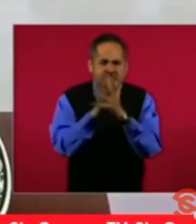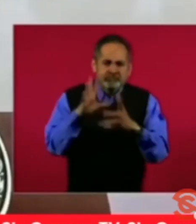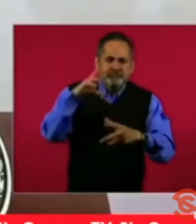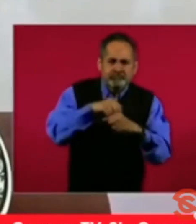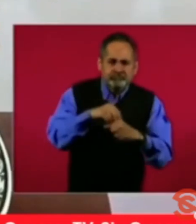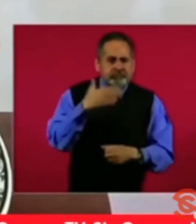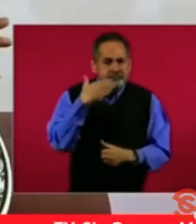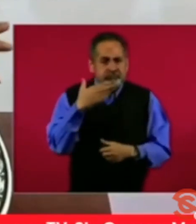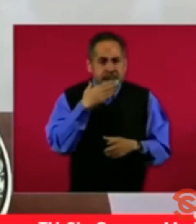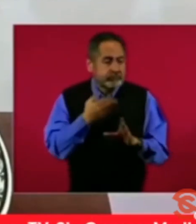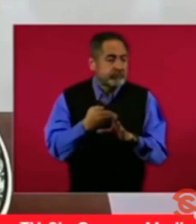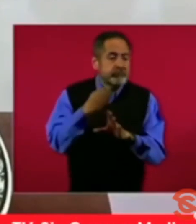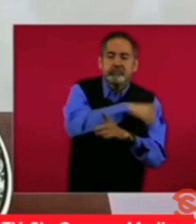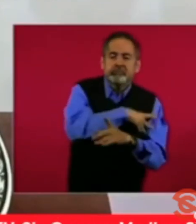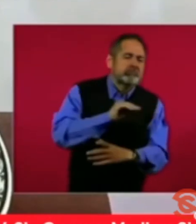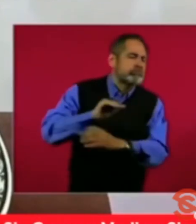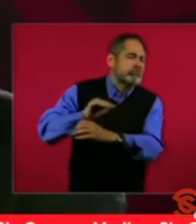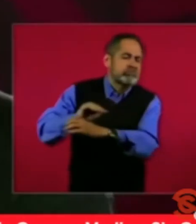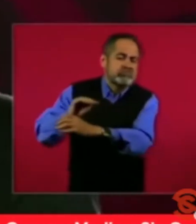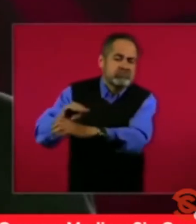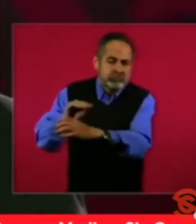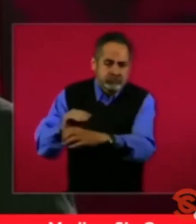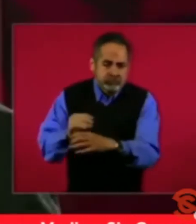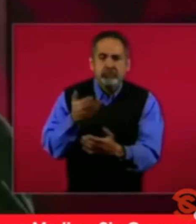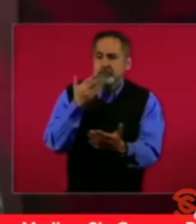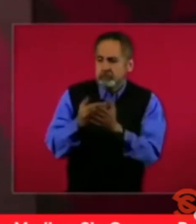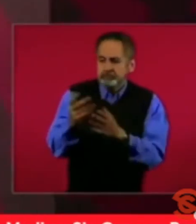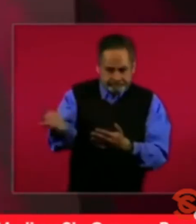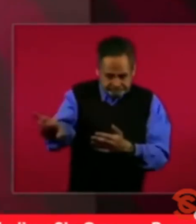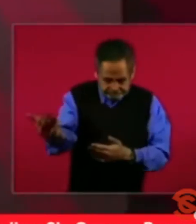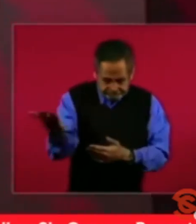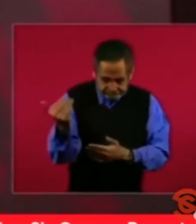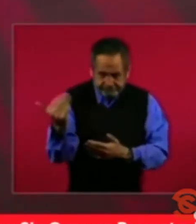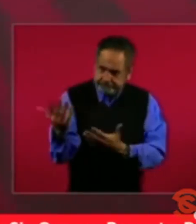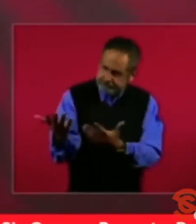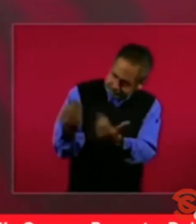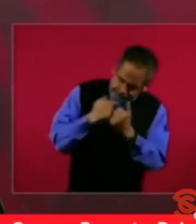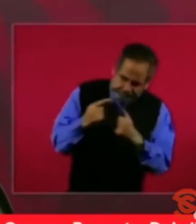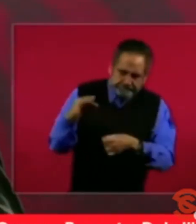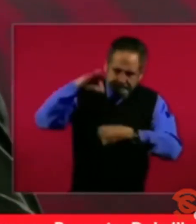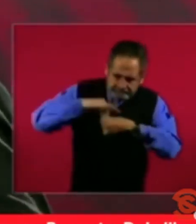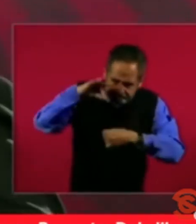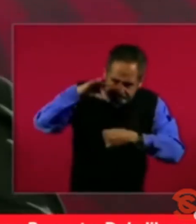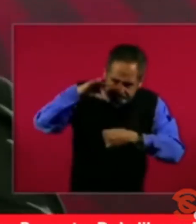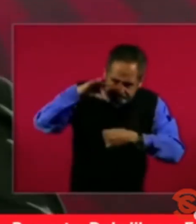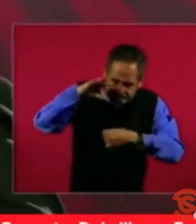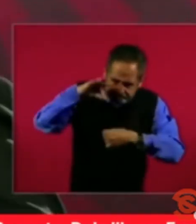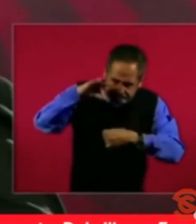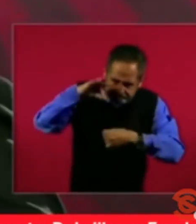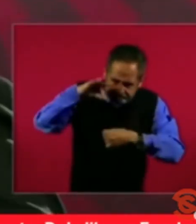Antes no eran tomados en cuenta, ahora son los actores principales en esta transformación.